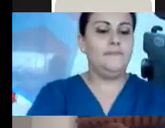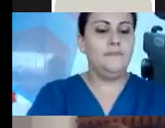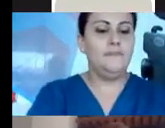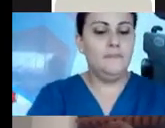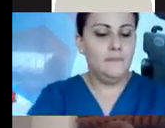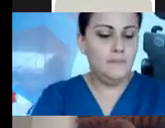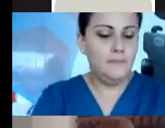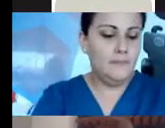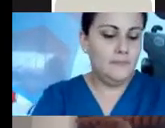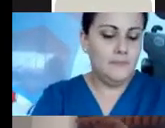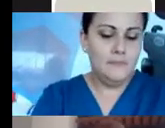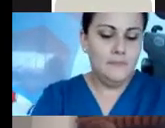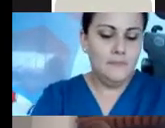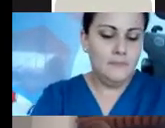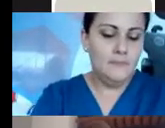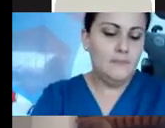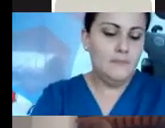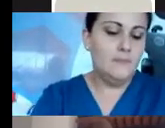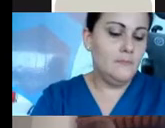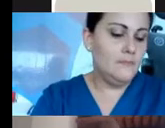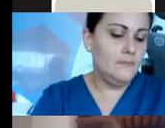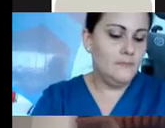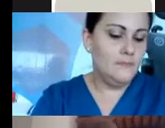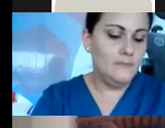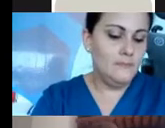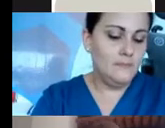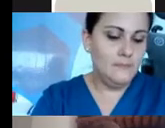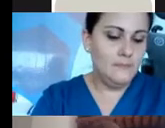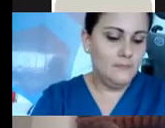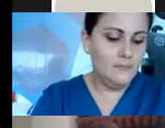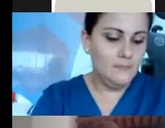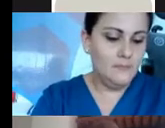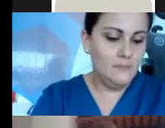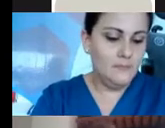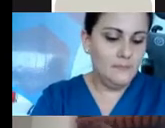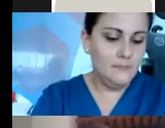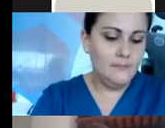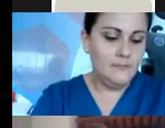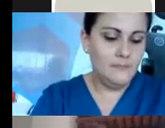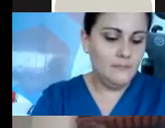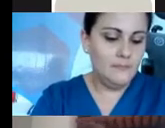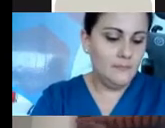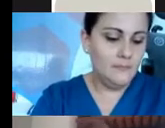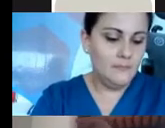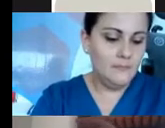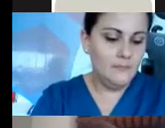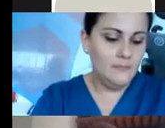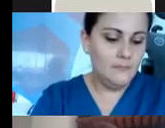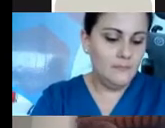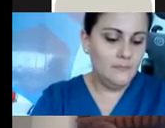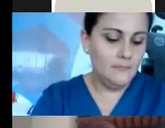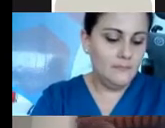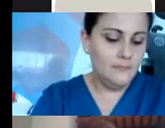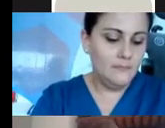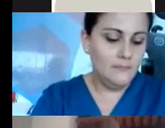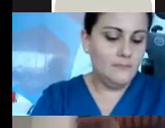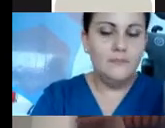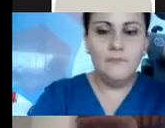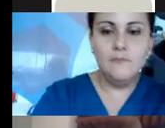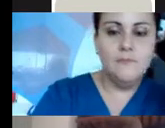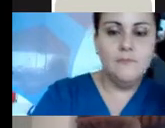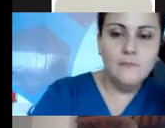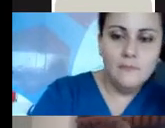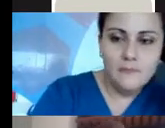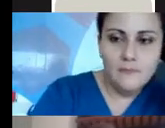elasticidad del material, que es el mismo neopren. El neopren es demasiado elástico. Quien ha usado un traje de buceo lo puede